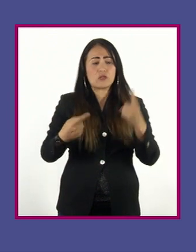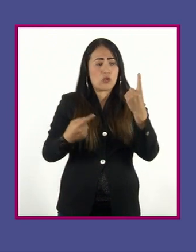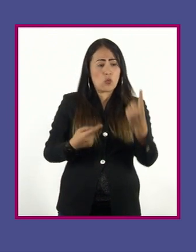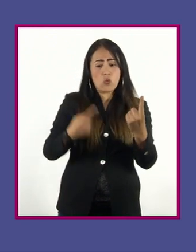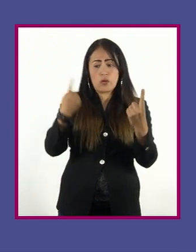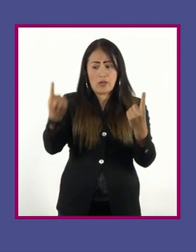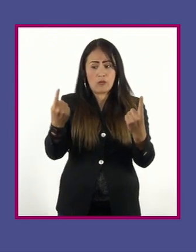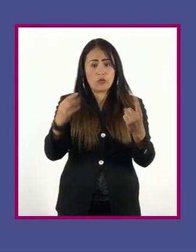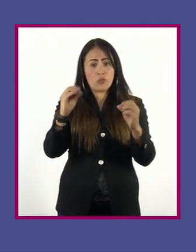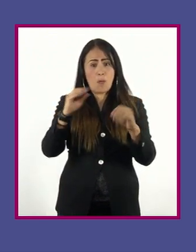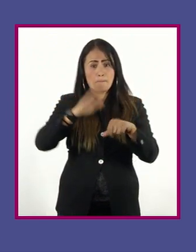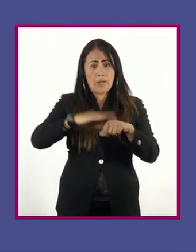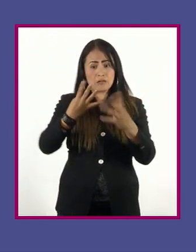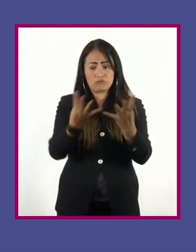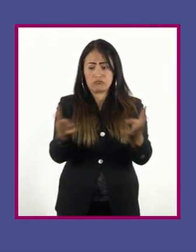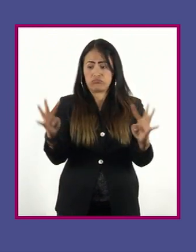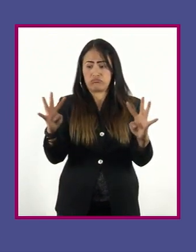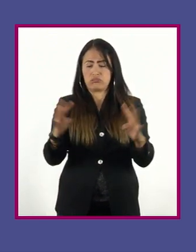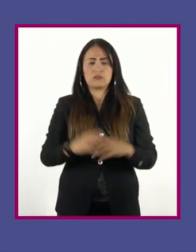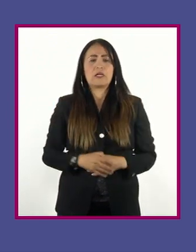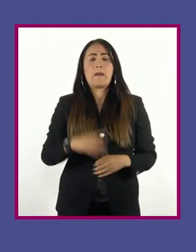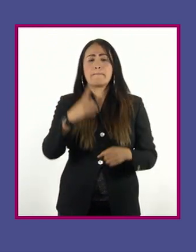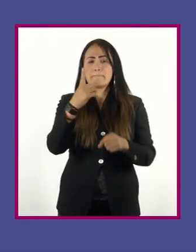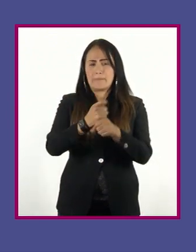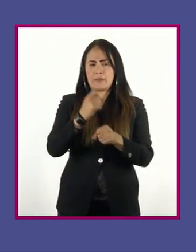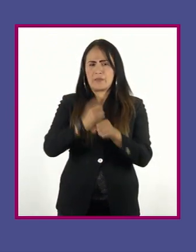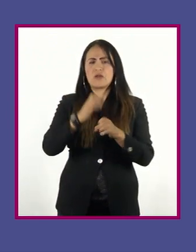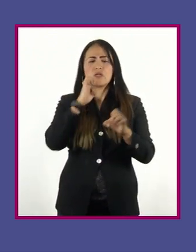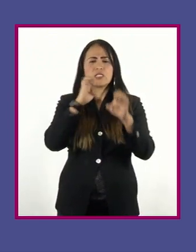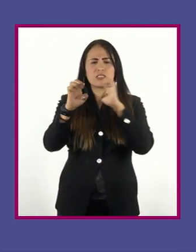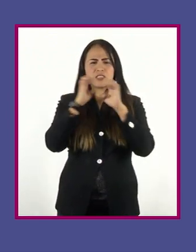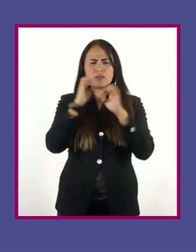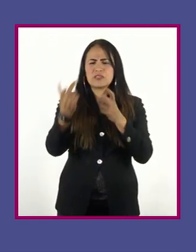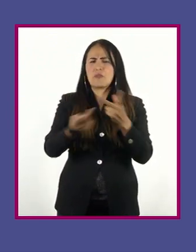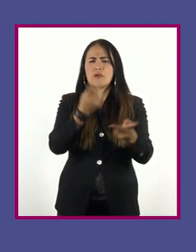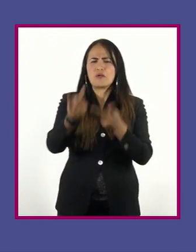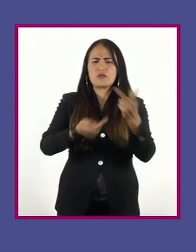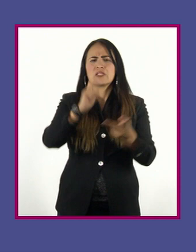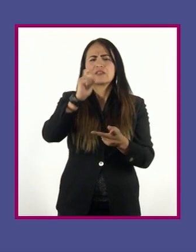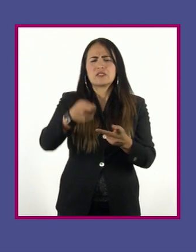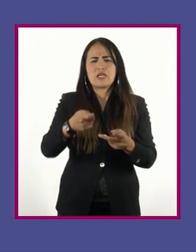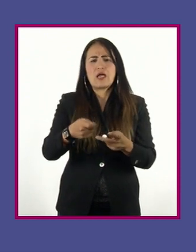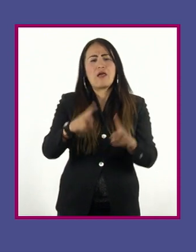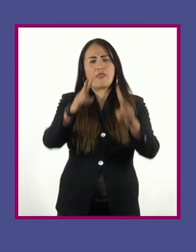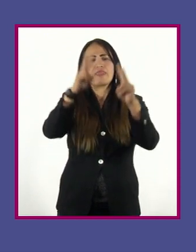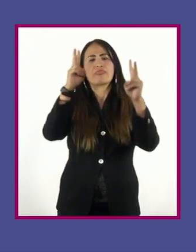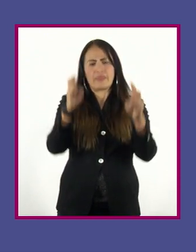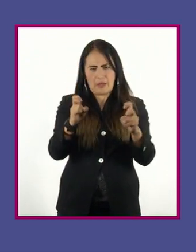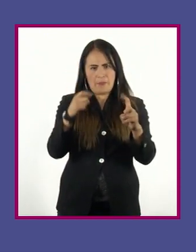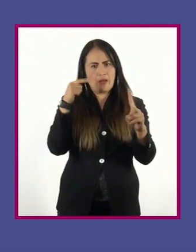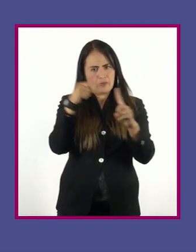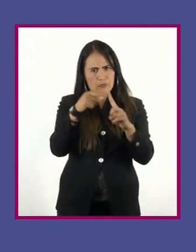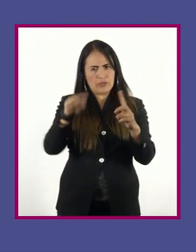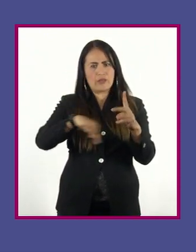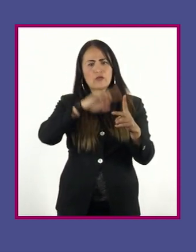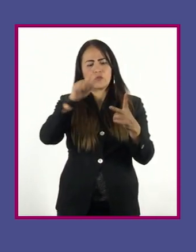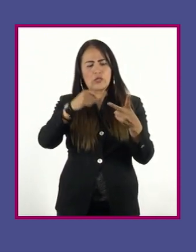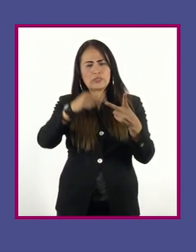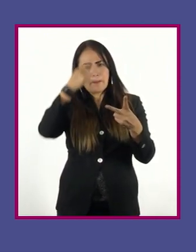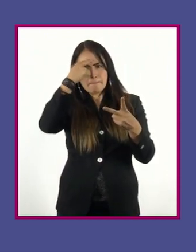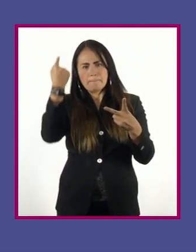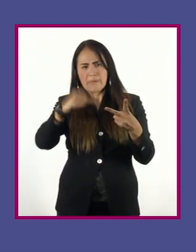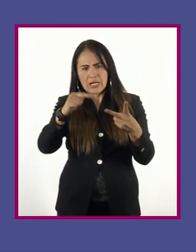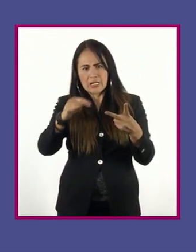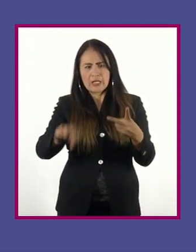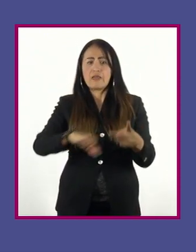personas. Primero, para realizar una entrevista es necesario definir el tema y el propósito, e identificar la